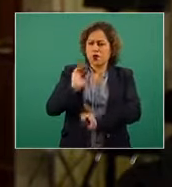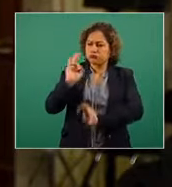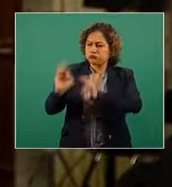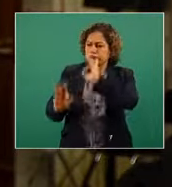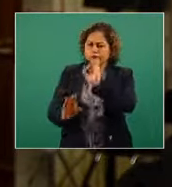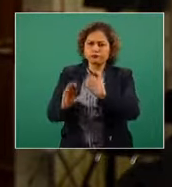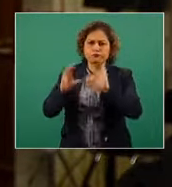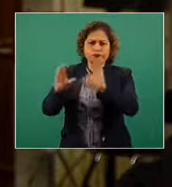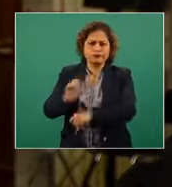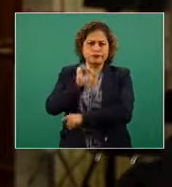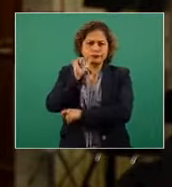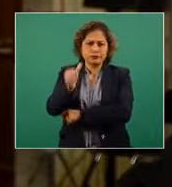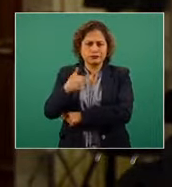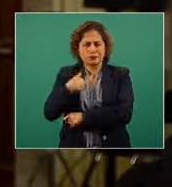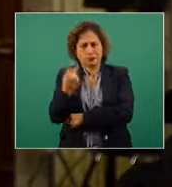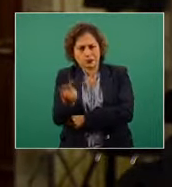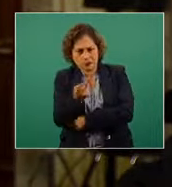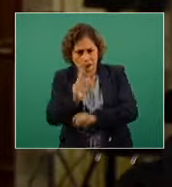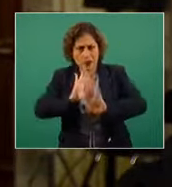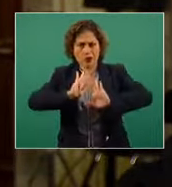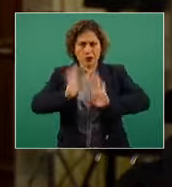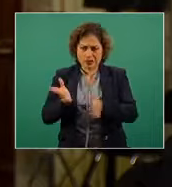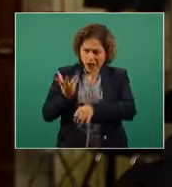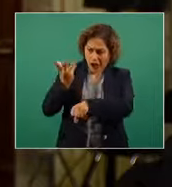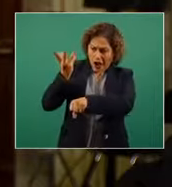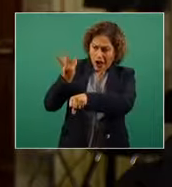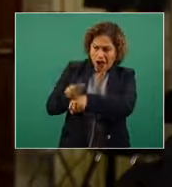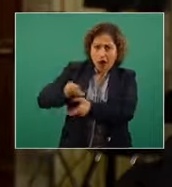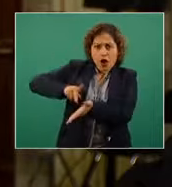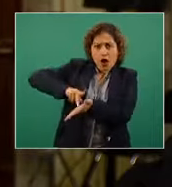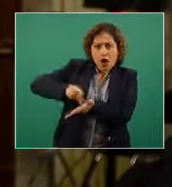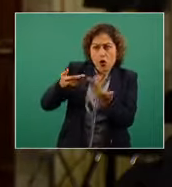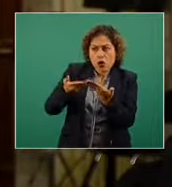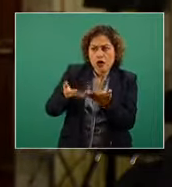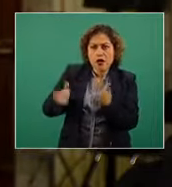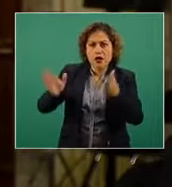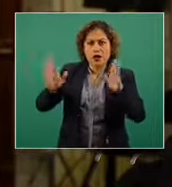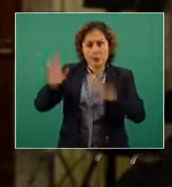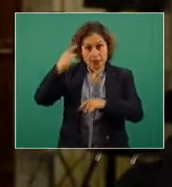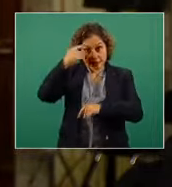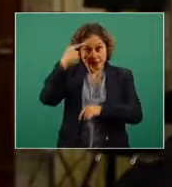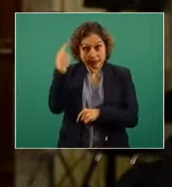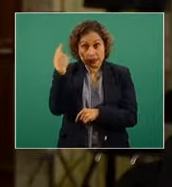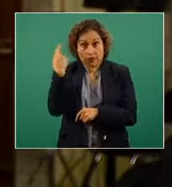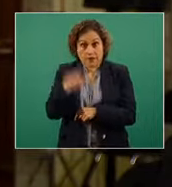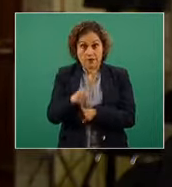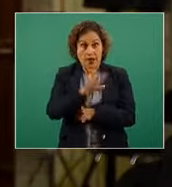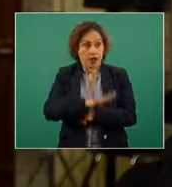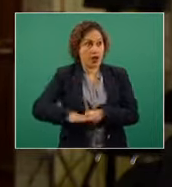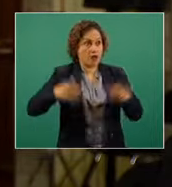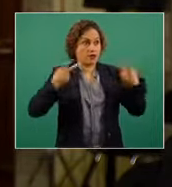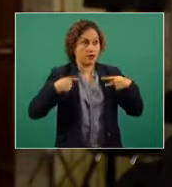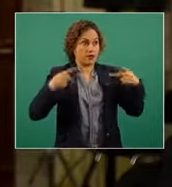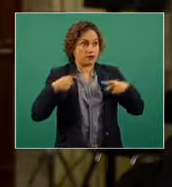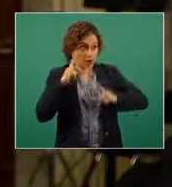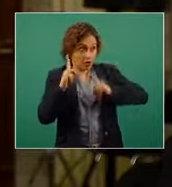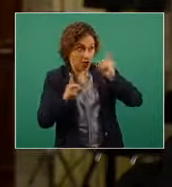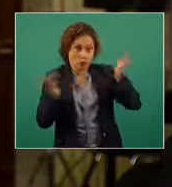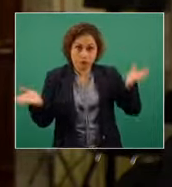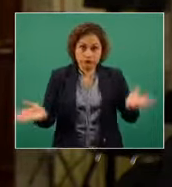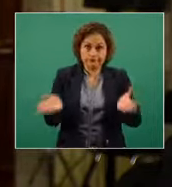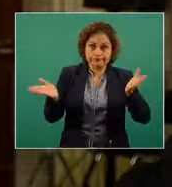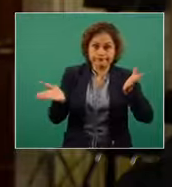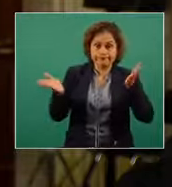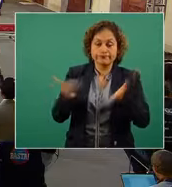Naucalpan. Ya se pueden reabrir estas instalaciones, presidente, precisamente para dar impulso al deporte y prevenir